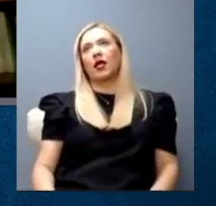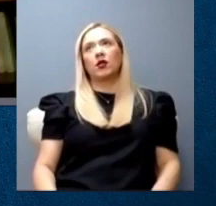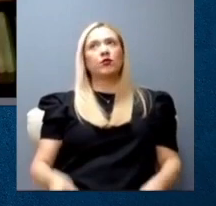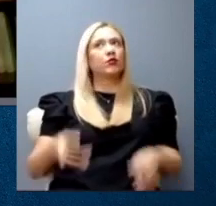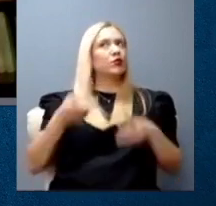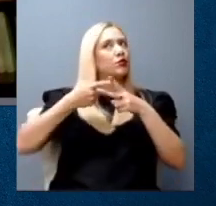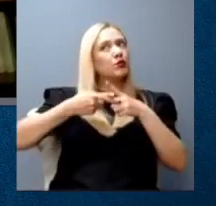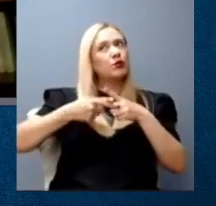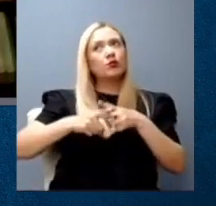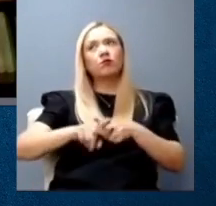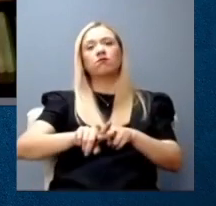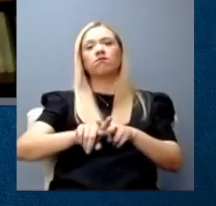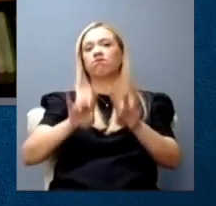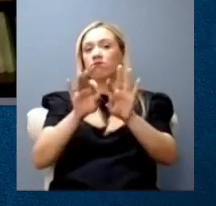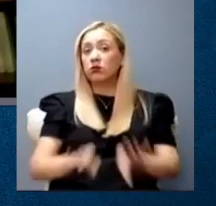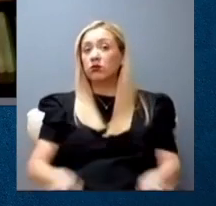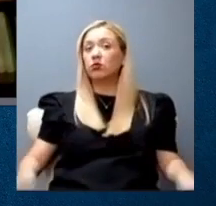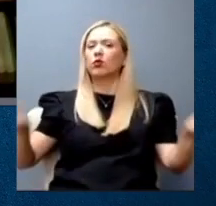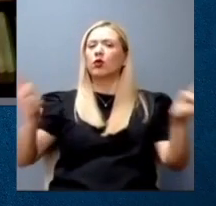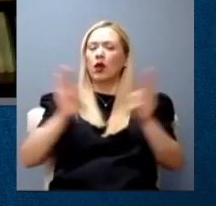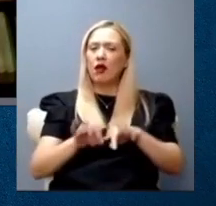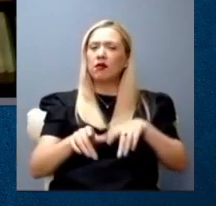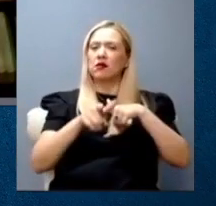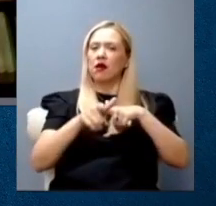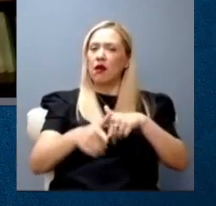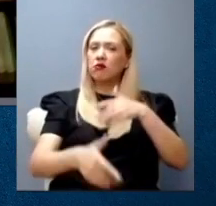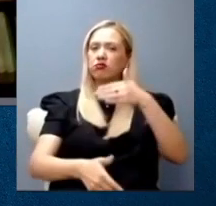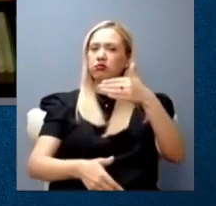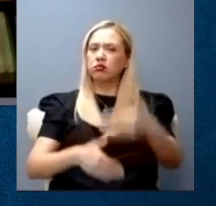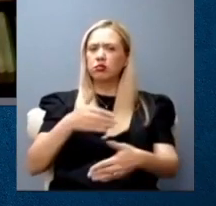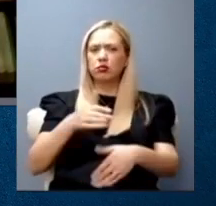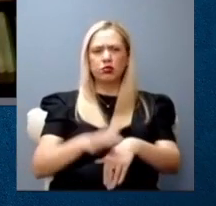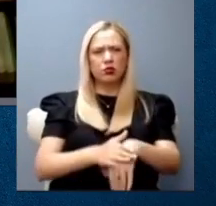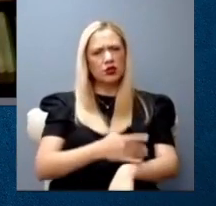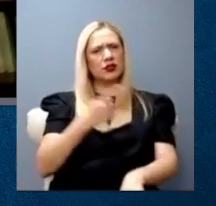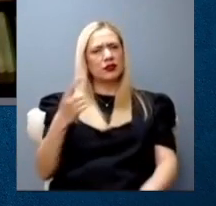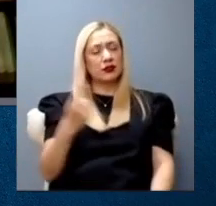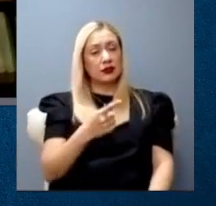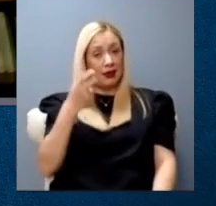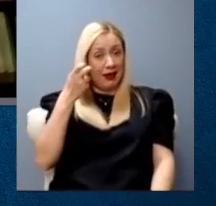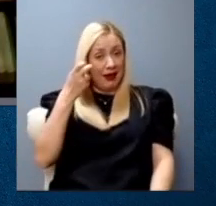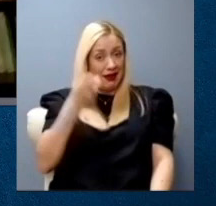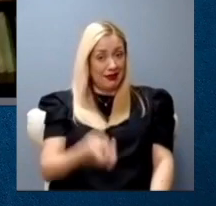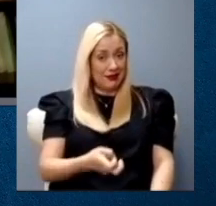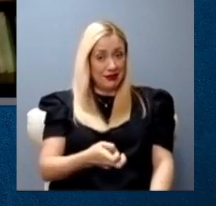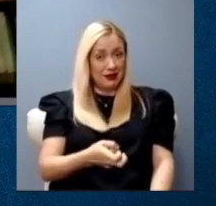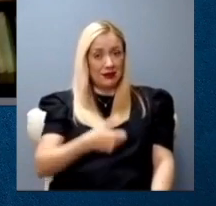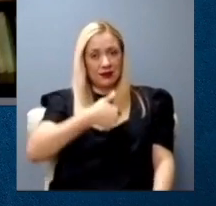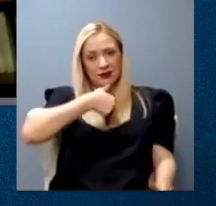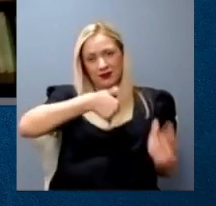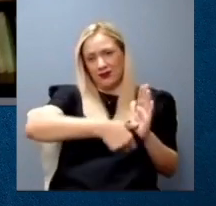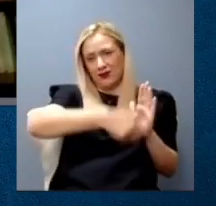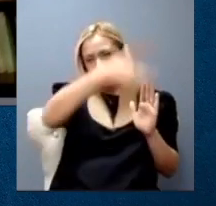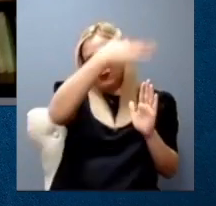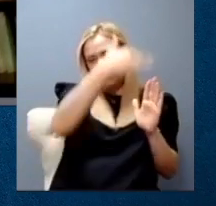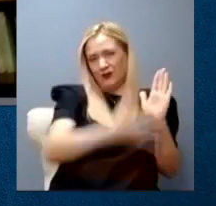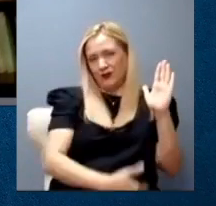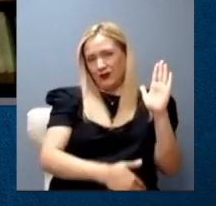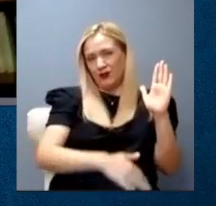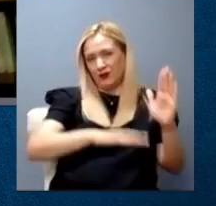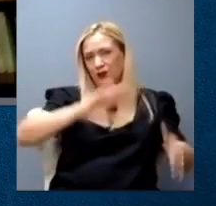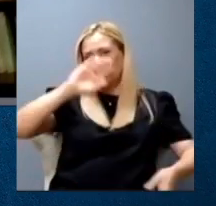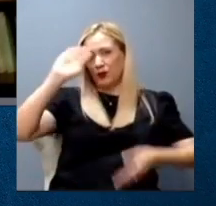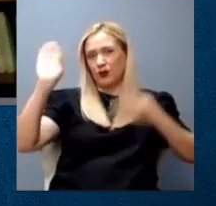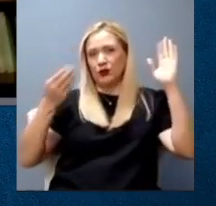inicial muy importante y lo sigue teniendo. Porque a partir de la Declaración Universal